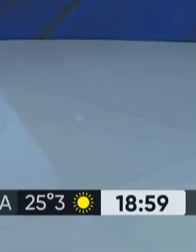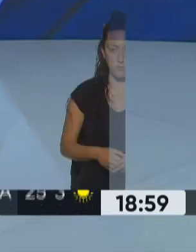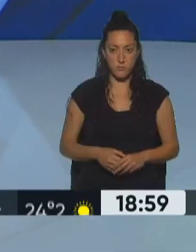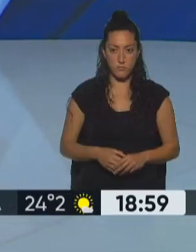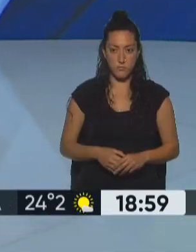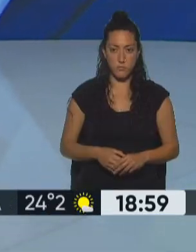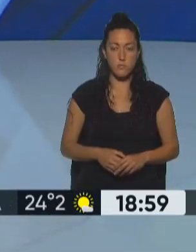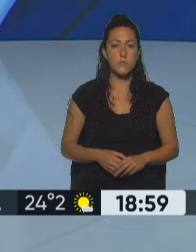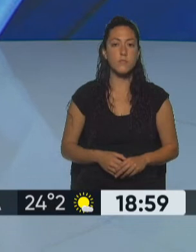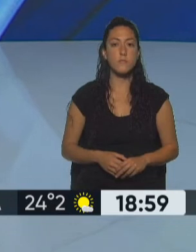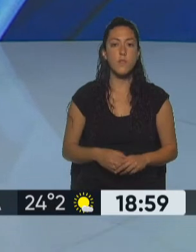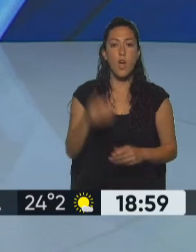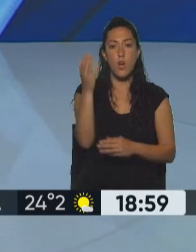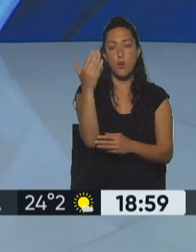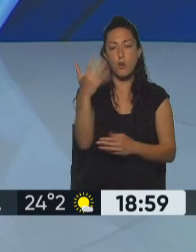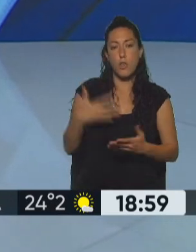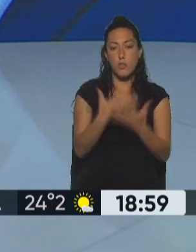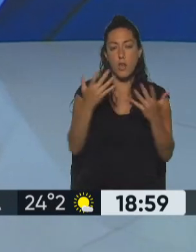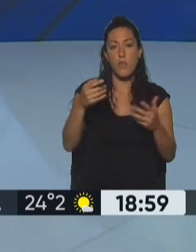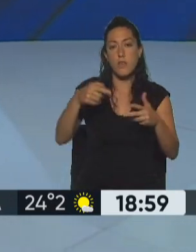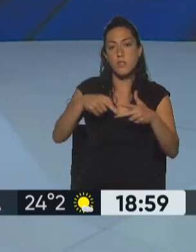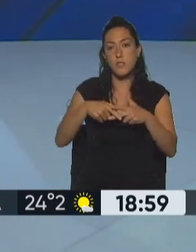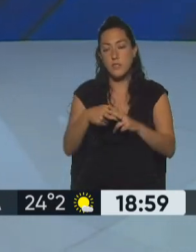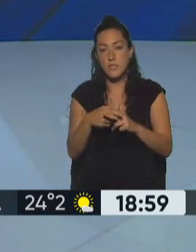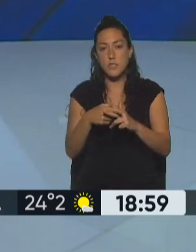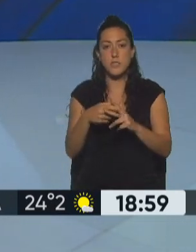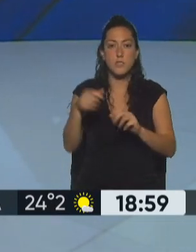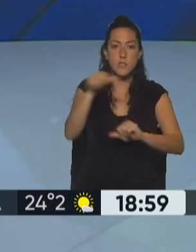Fernández en el cierre de esta jornada de Ciencia, Tecnología e Innovación para la Soberanía.